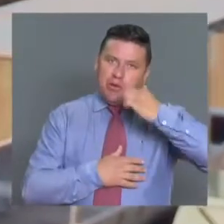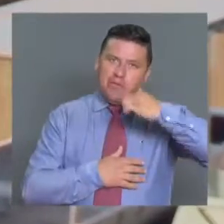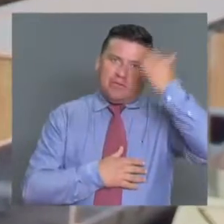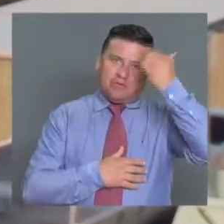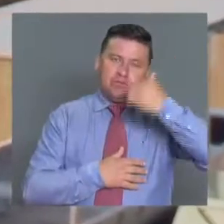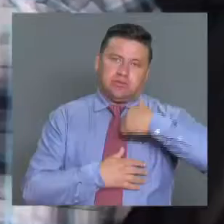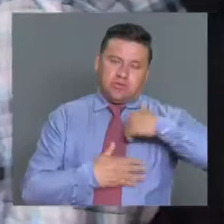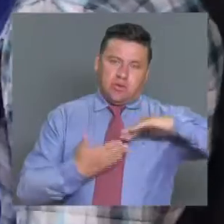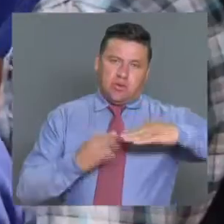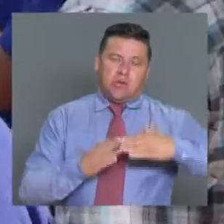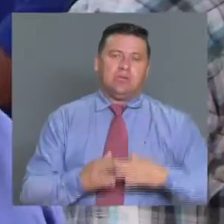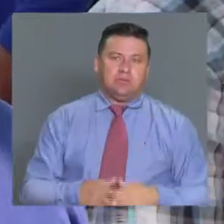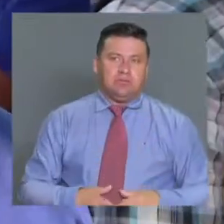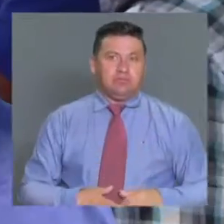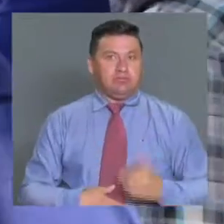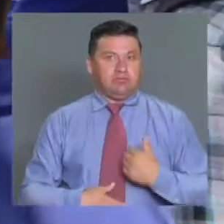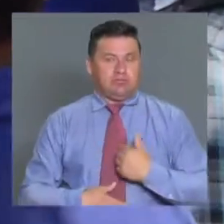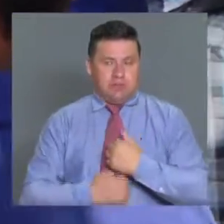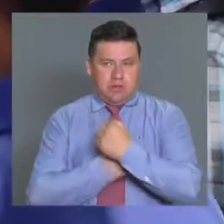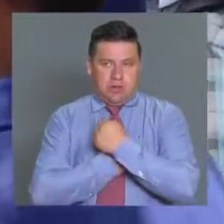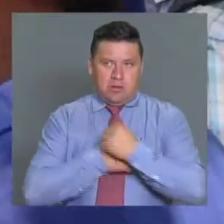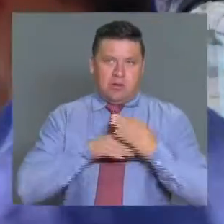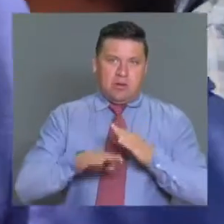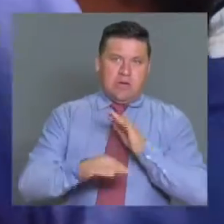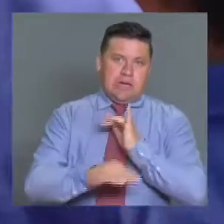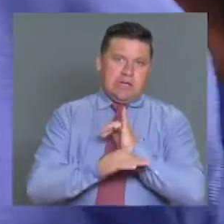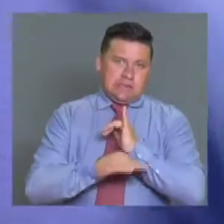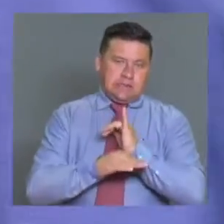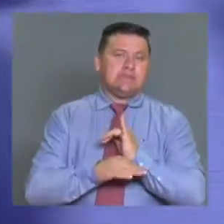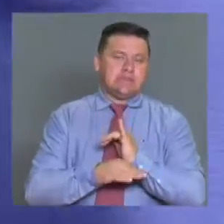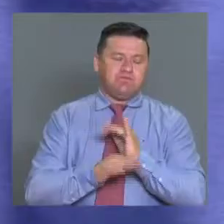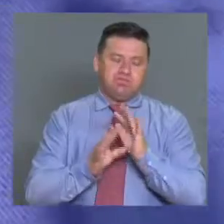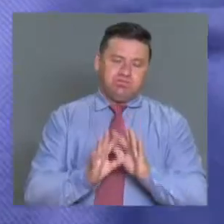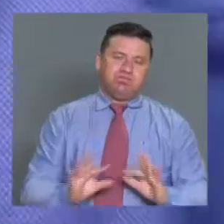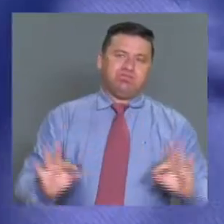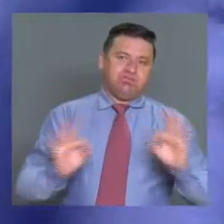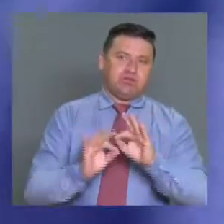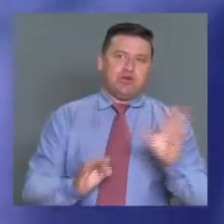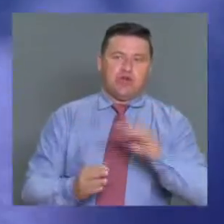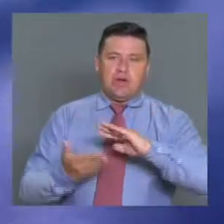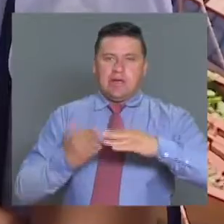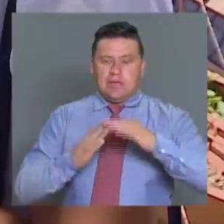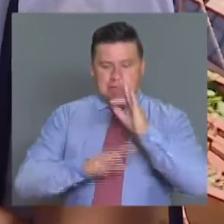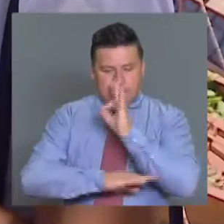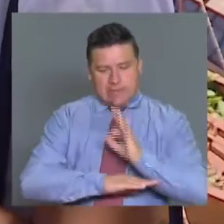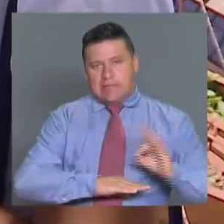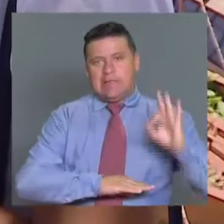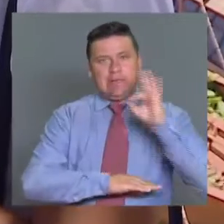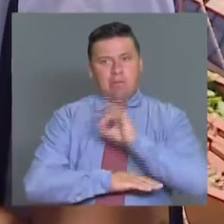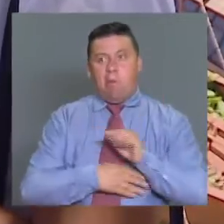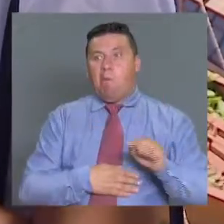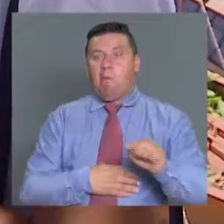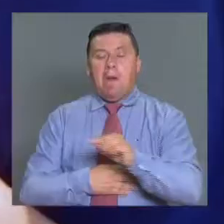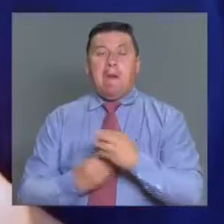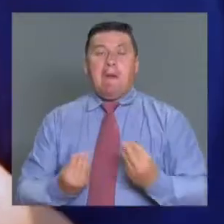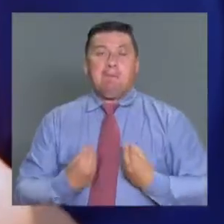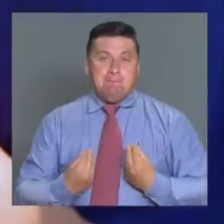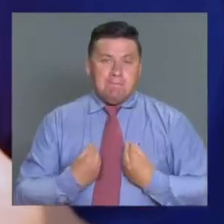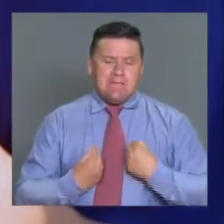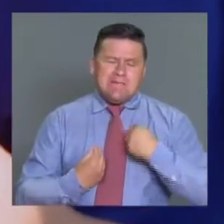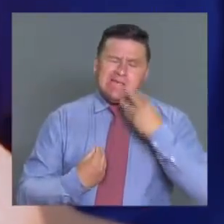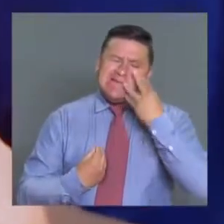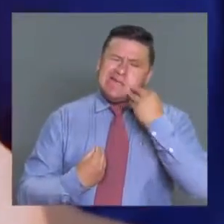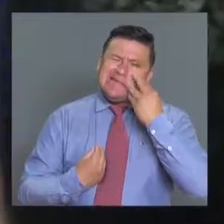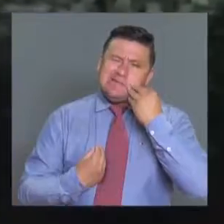con nuestro pueblo su sentido de pertenencia con la institución es vital para la comunidad esa pista es aquí donde viven una gran